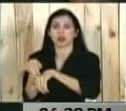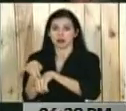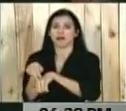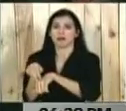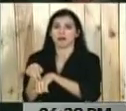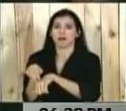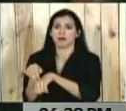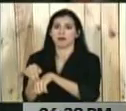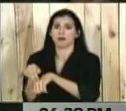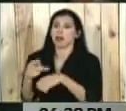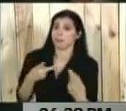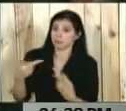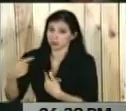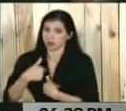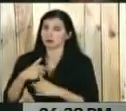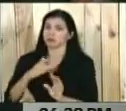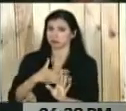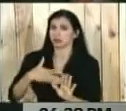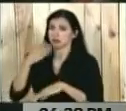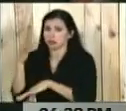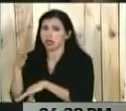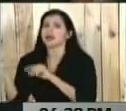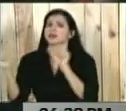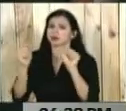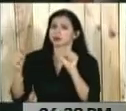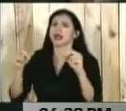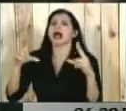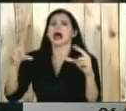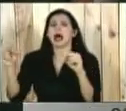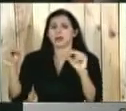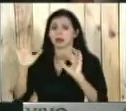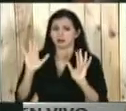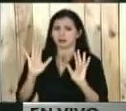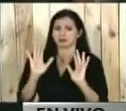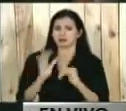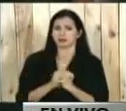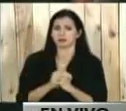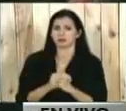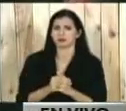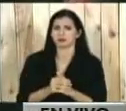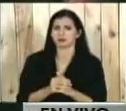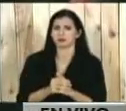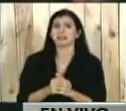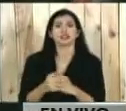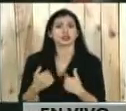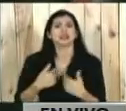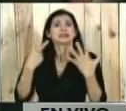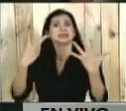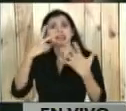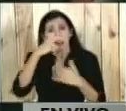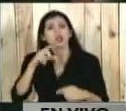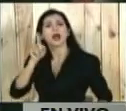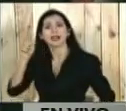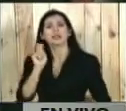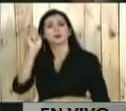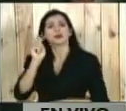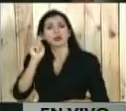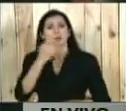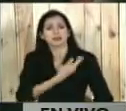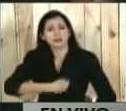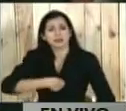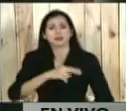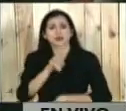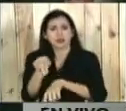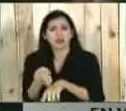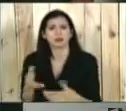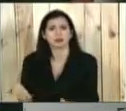a dar el debate, porque lo doy. No vengo de ahí. No estuve 7 años en la Asamblea Nacional. Si